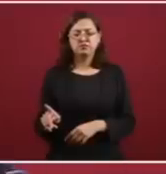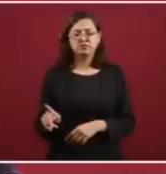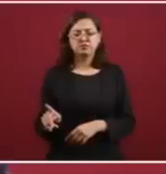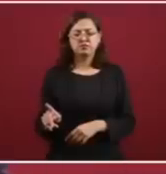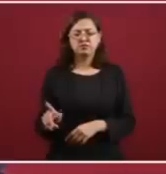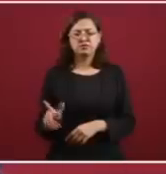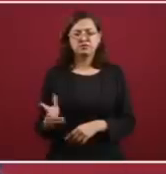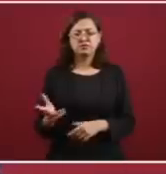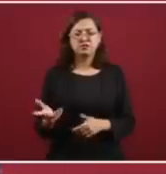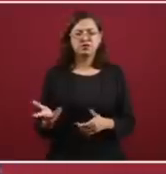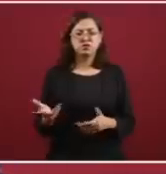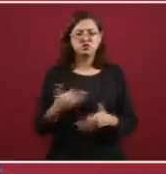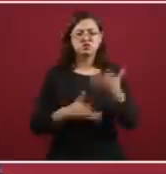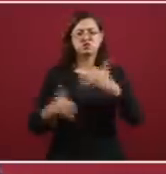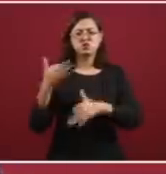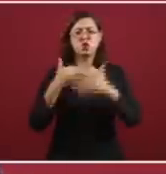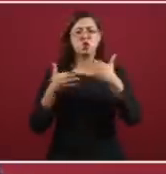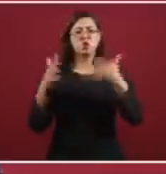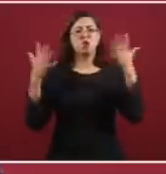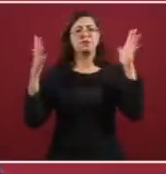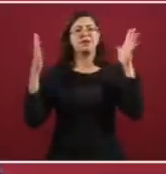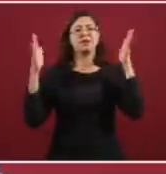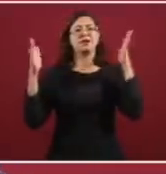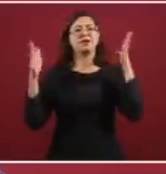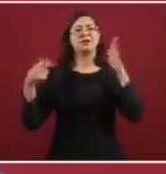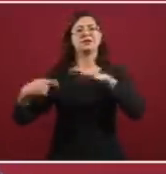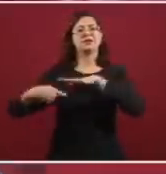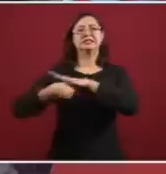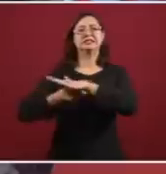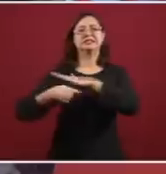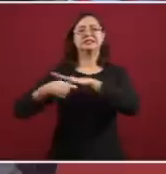todo mundo aplauda,